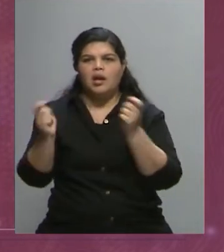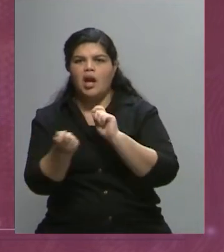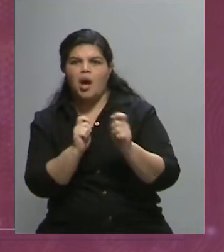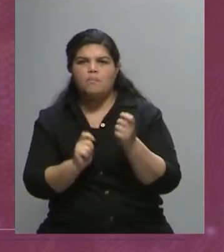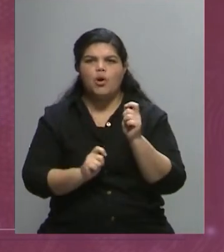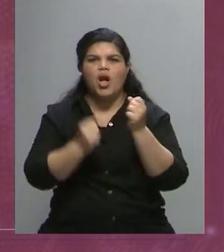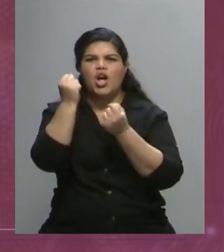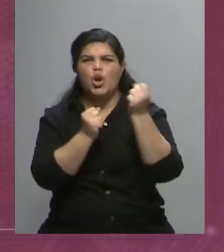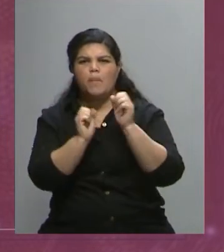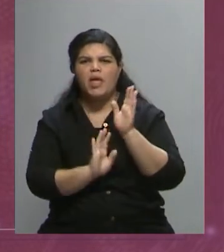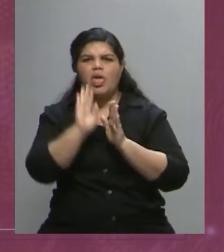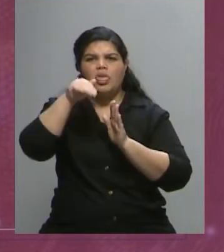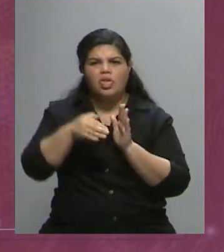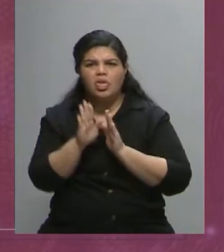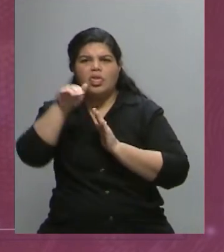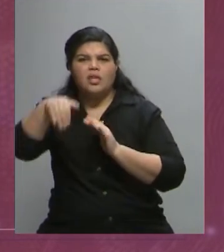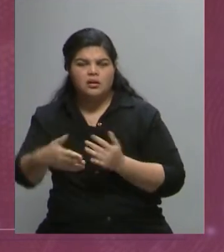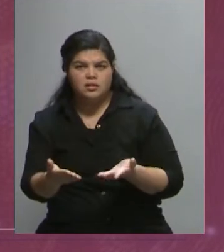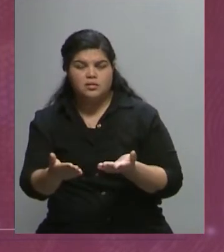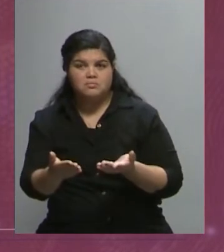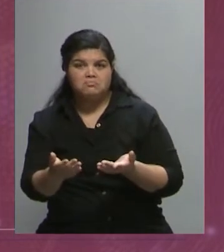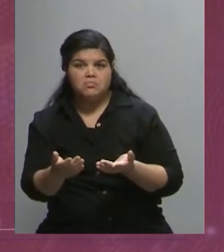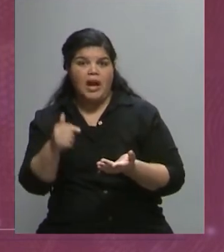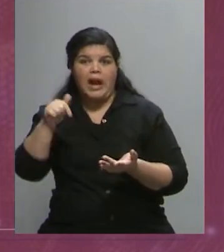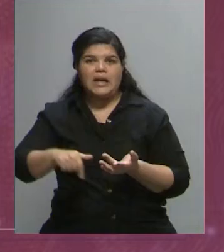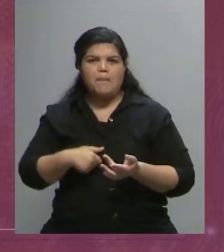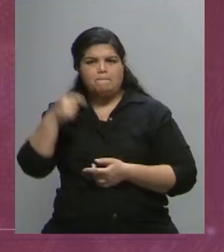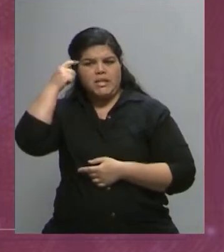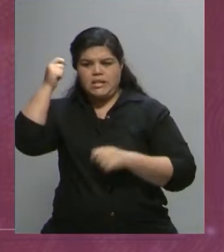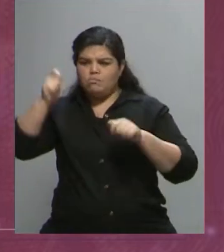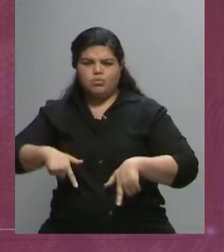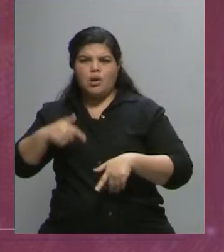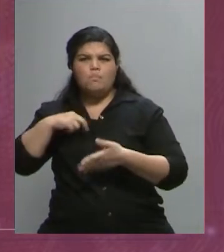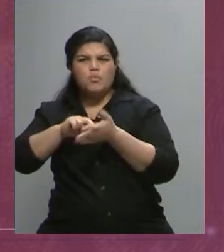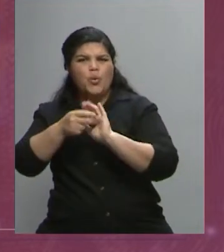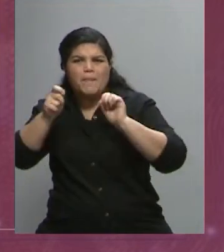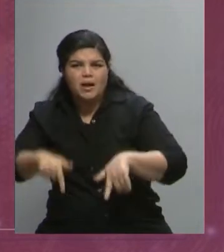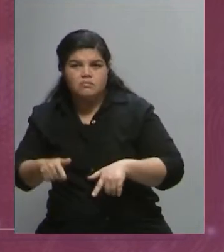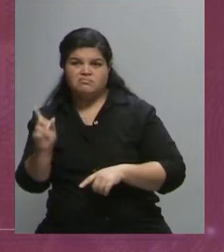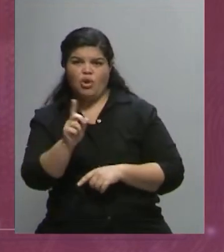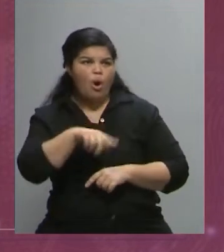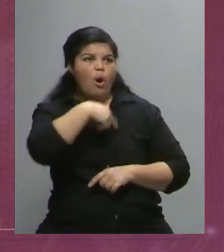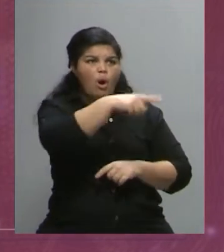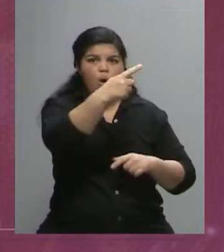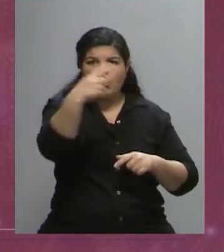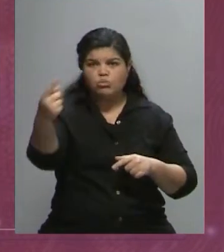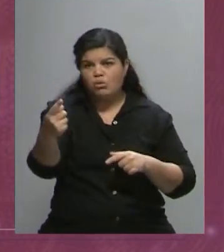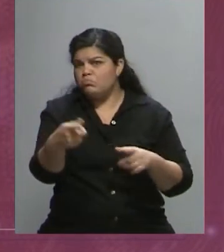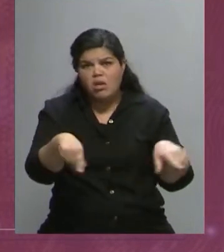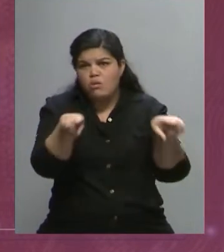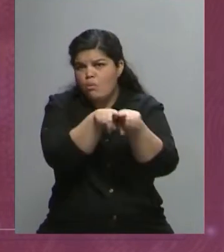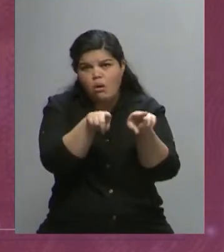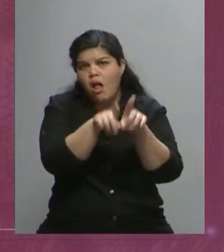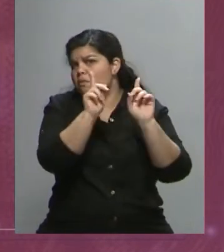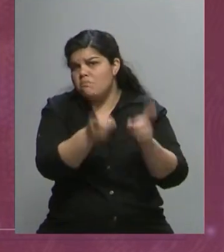dato certero y que sea absoluto, ¿no? No, el problema tiene que ver con la imposibilidad de predecir cosas que